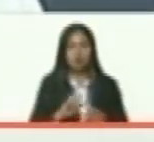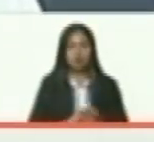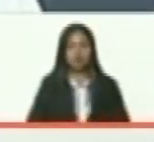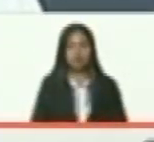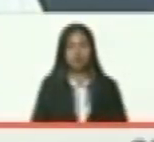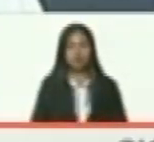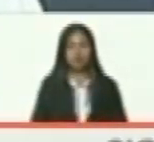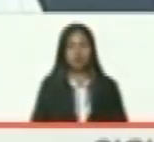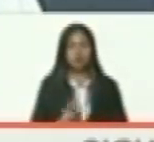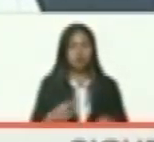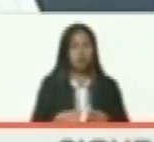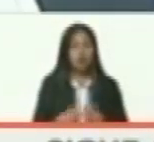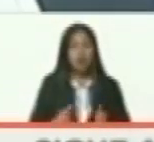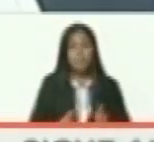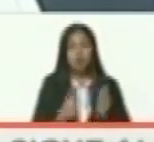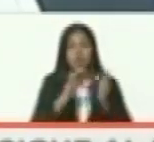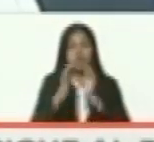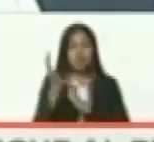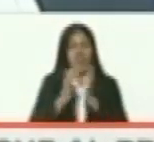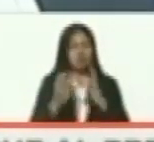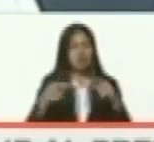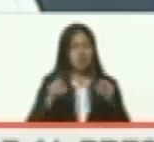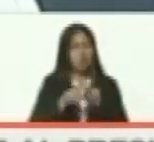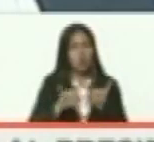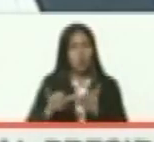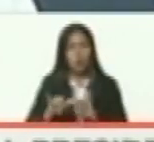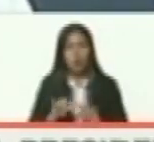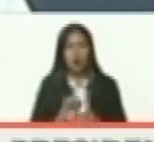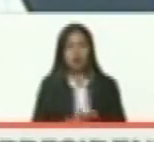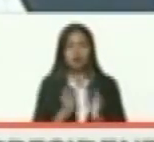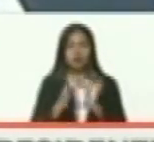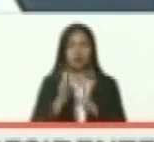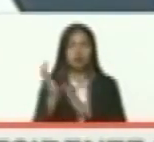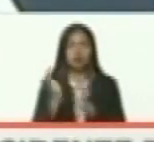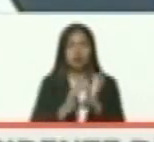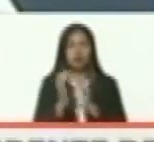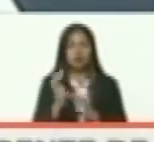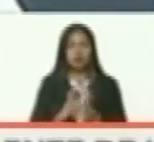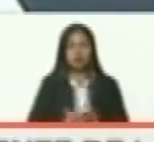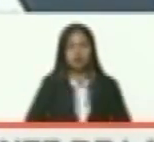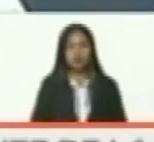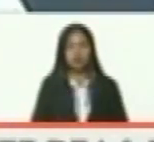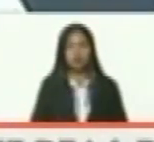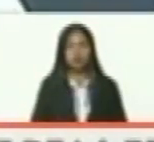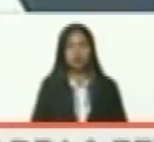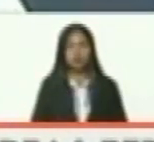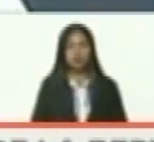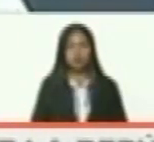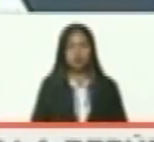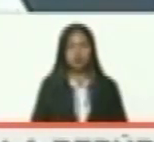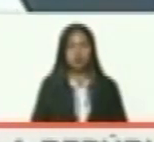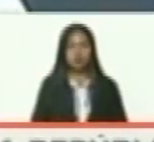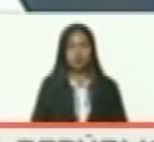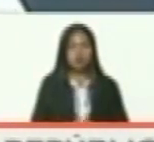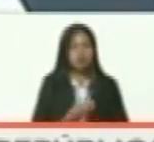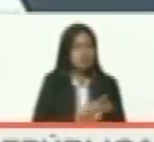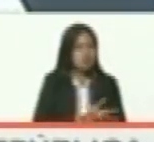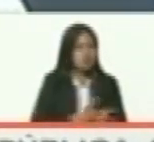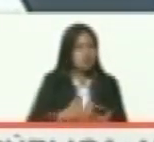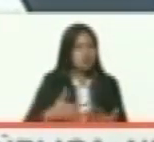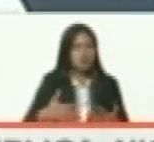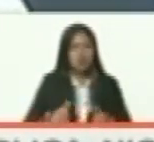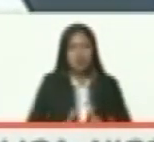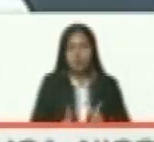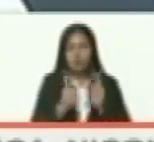como los apóstoles de Cristo, nuestro Señor, Cristo Redentor. Son millones de